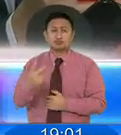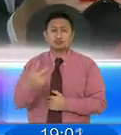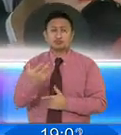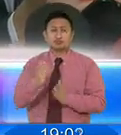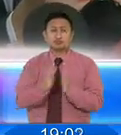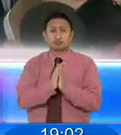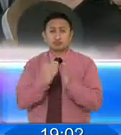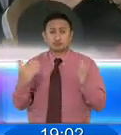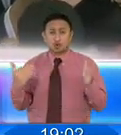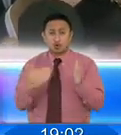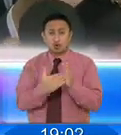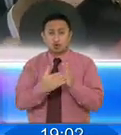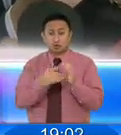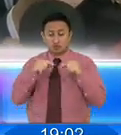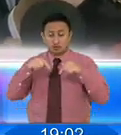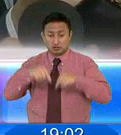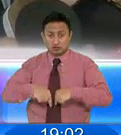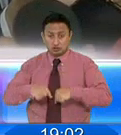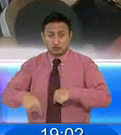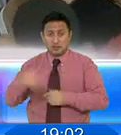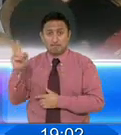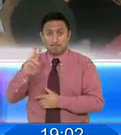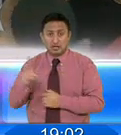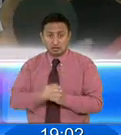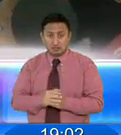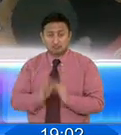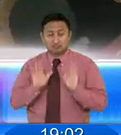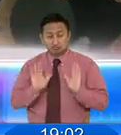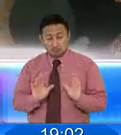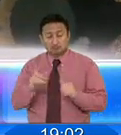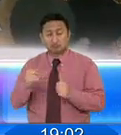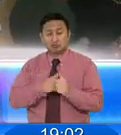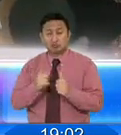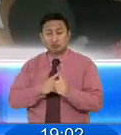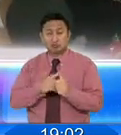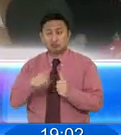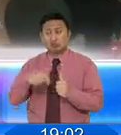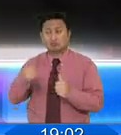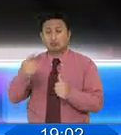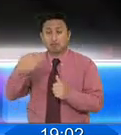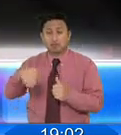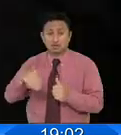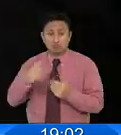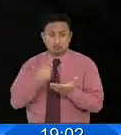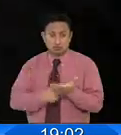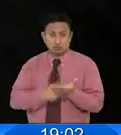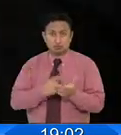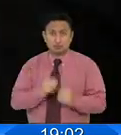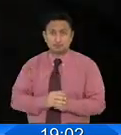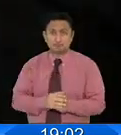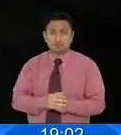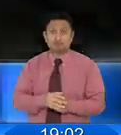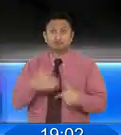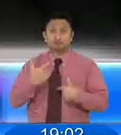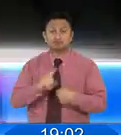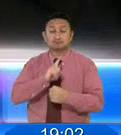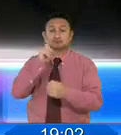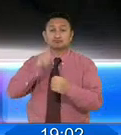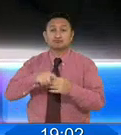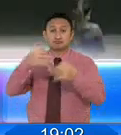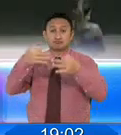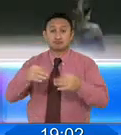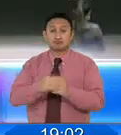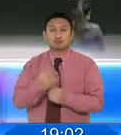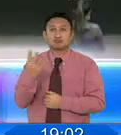2 impugnaciones a nuestra resolución del día viernes y tendremos que resolver máximo hasta el día miércoles. Todo esto ocurre con la inscripción en firme de 14